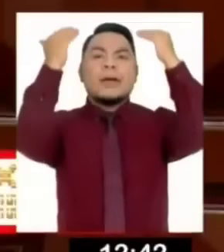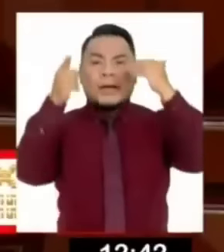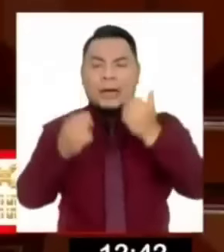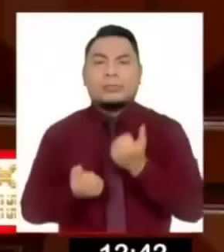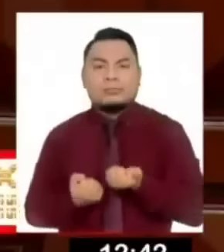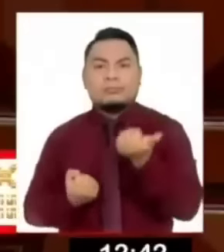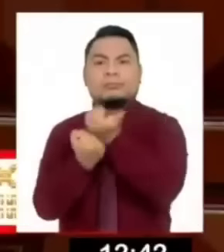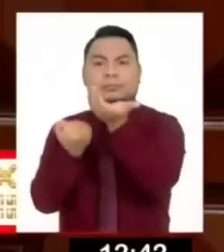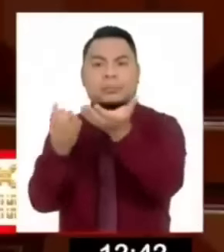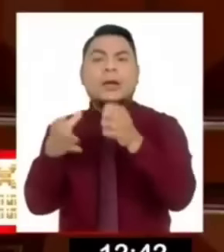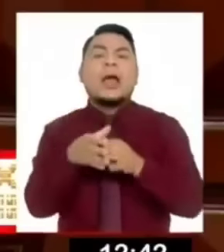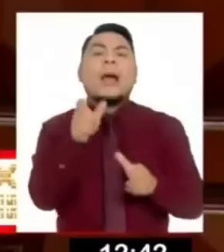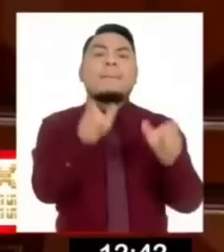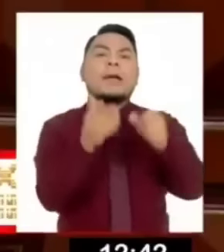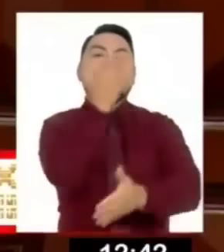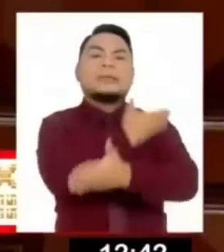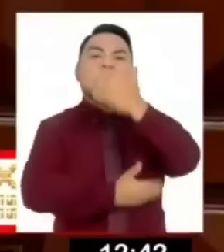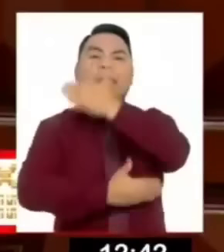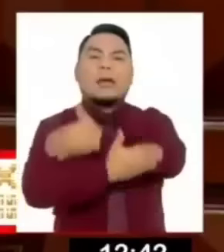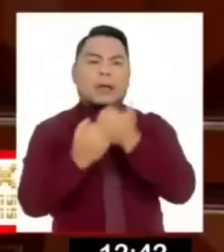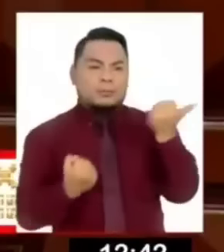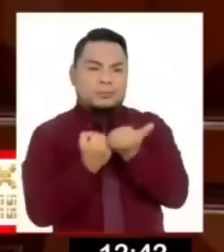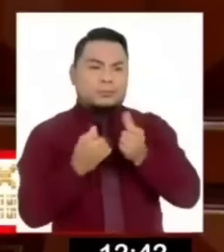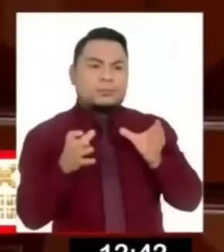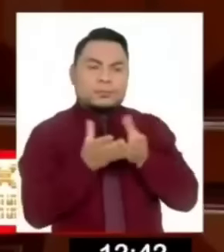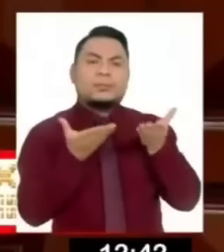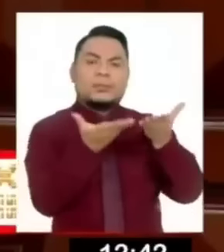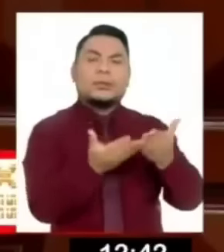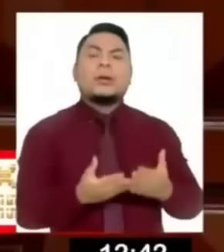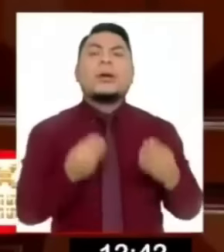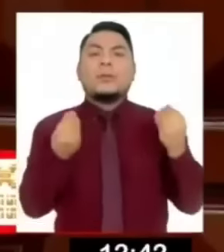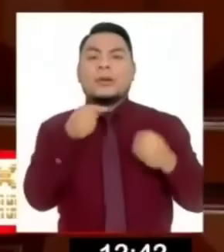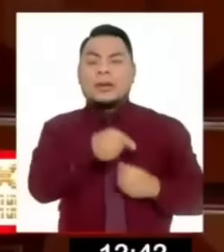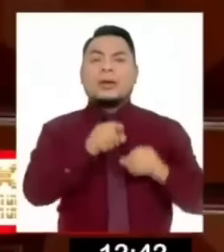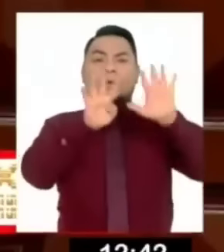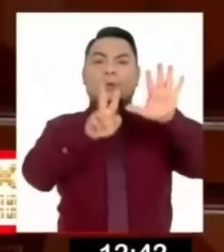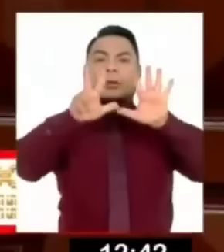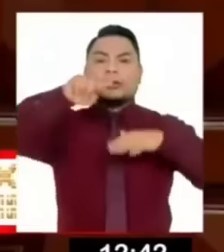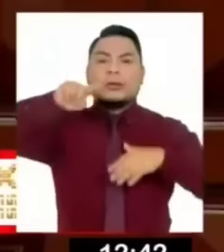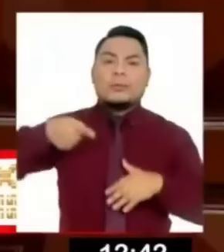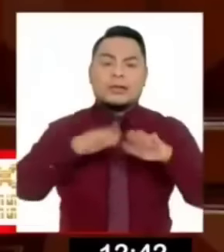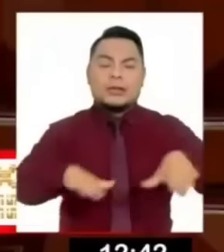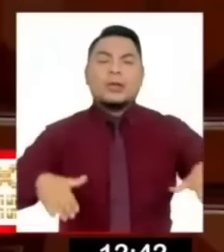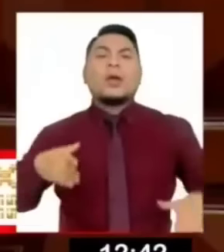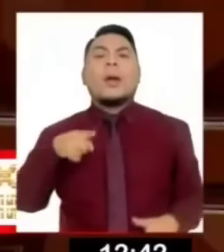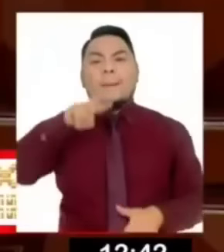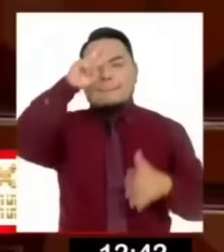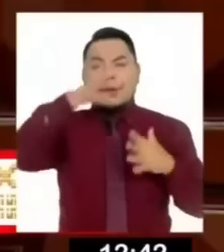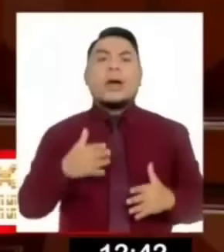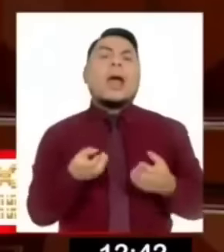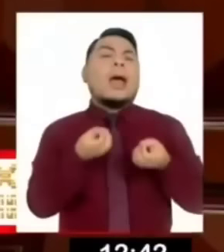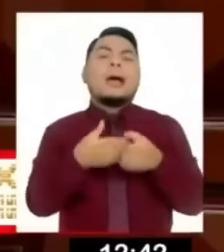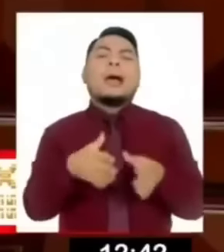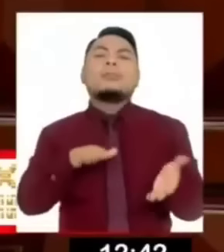mayores, personas con discapacidad, dado que 98 mil niños peruanos han perdido